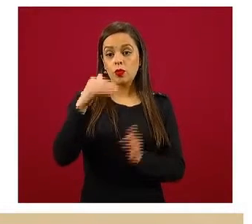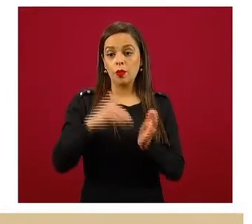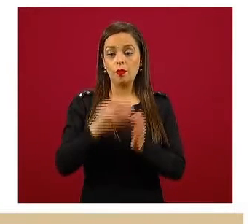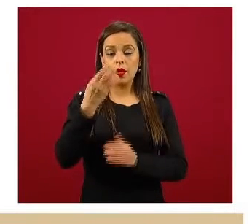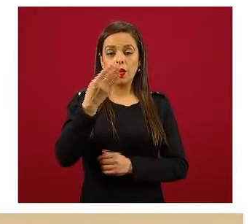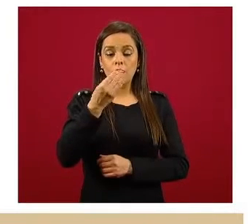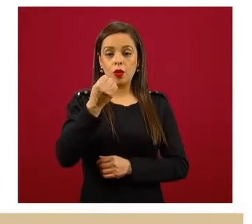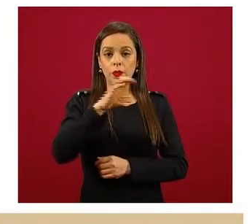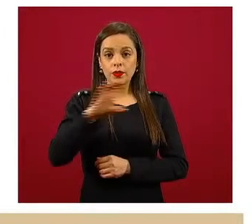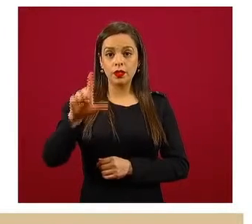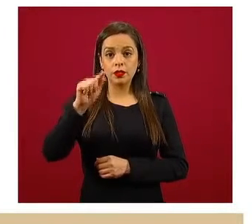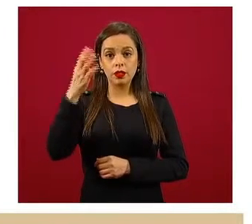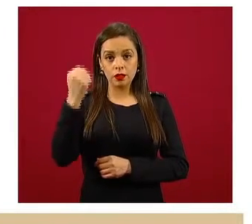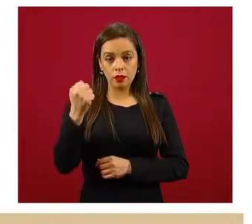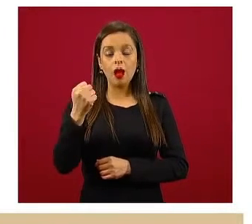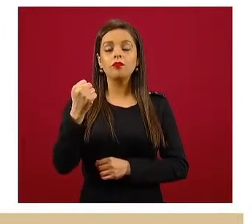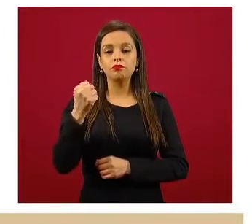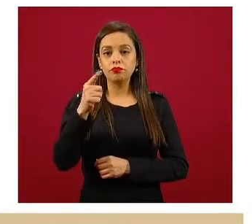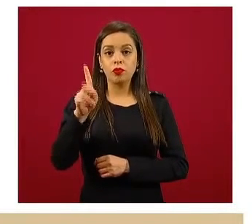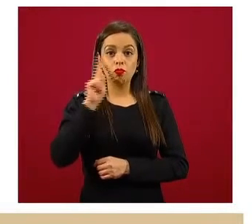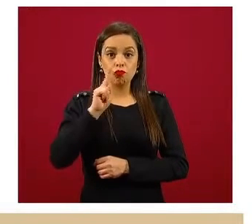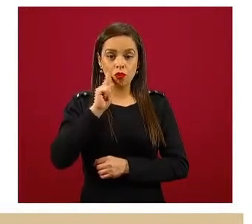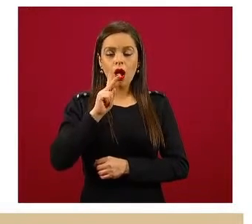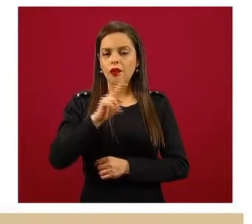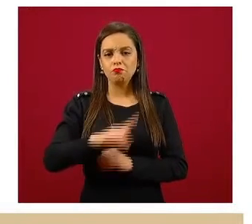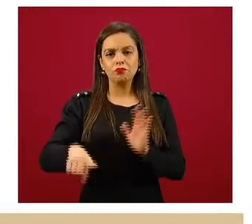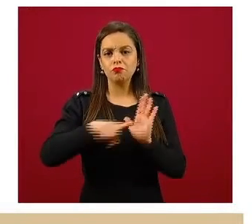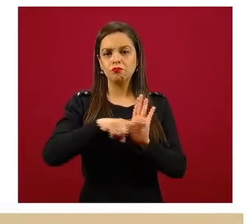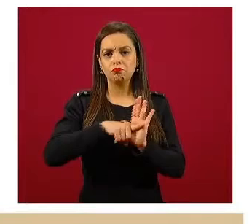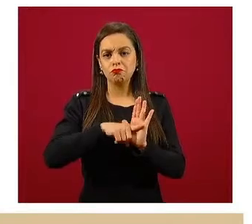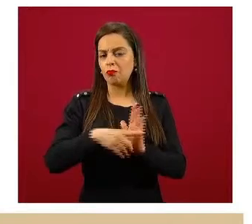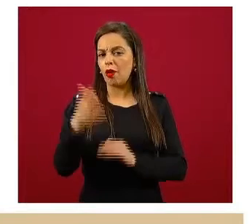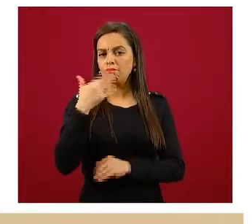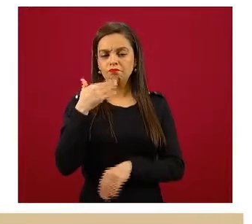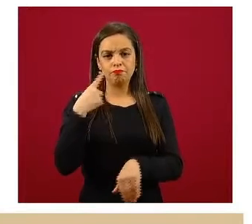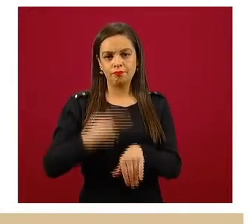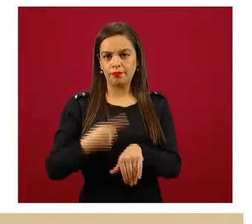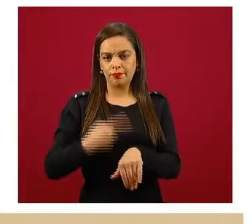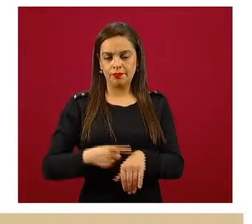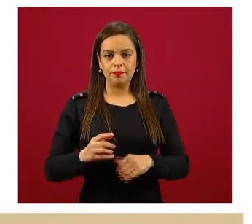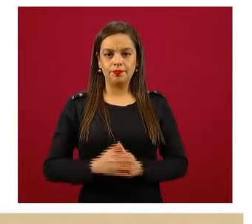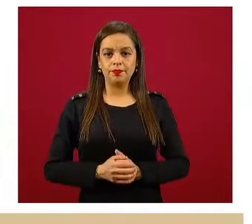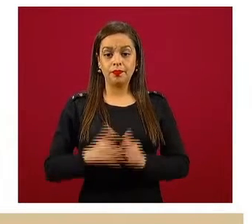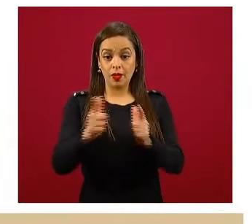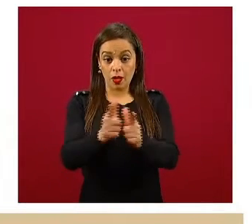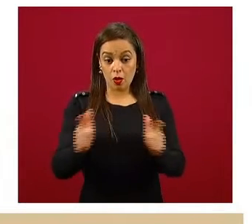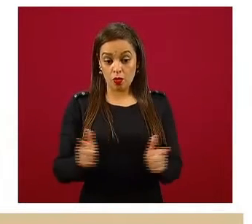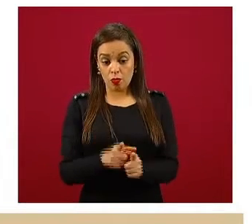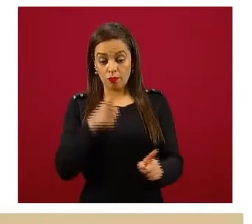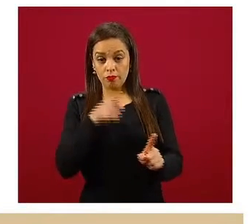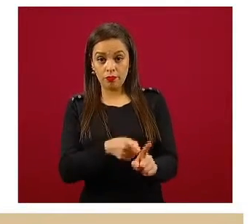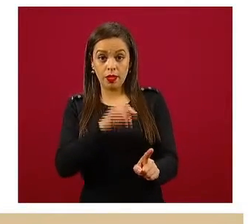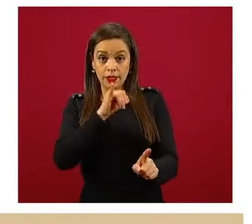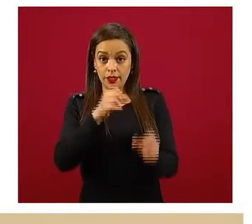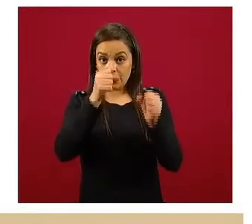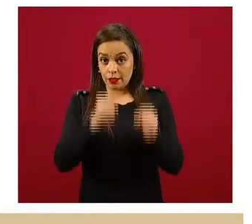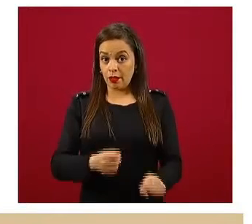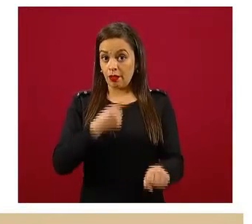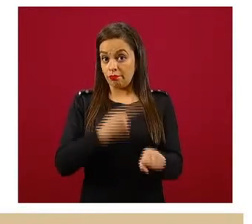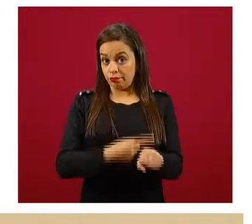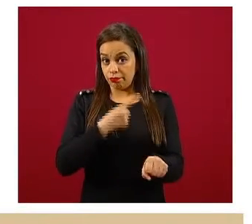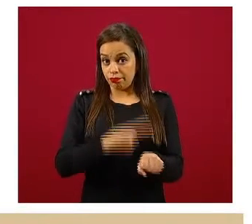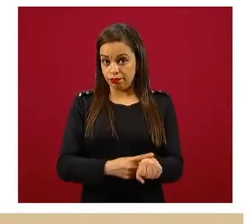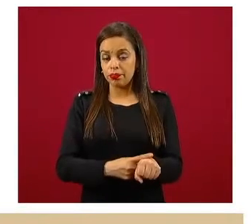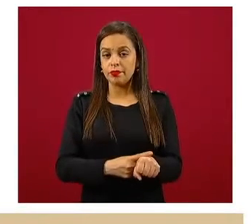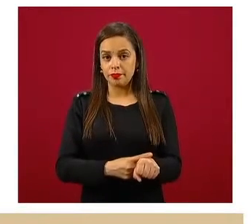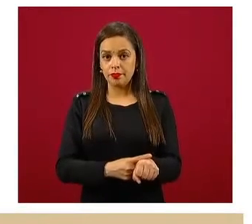101,979 salieron negativas a la misma. Dentro del grupo de casos confirmados, tenemos a los